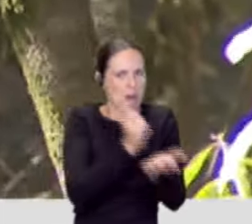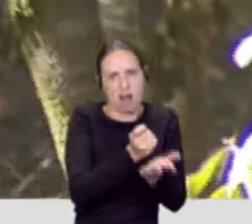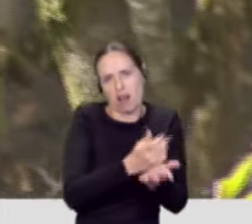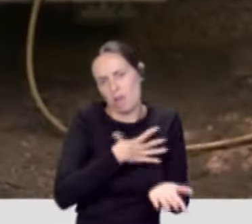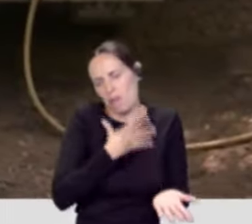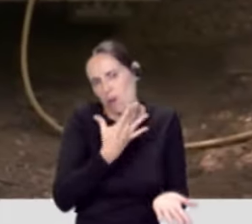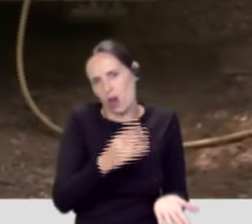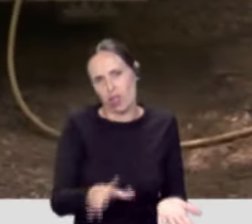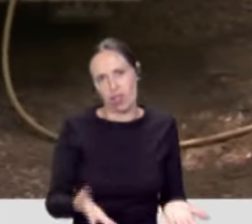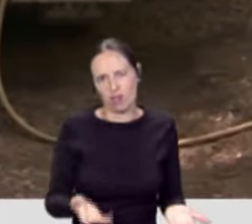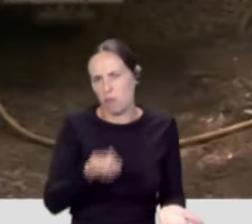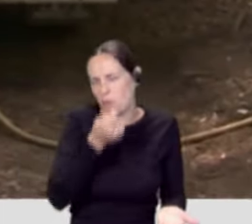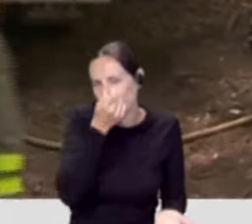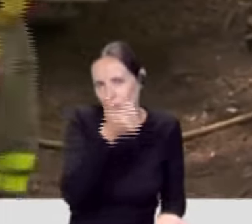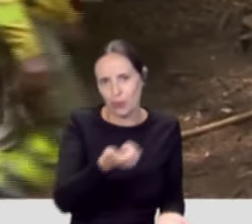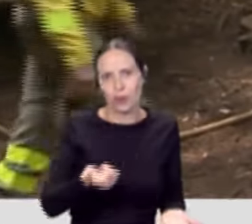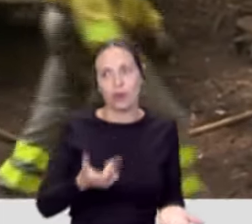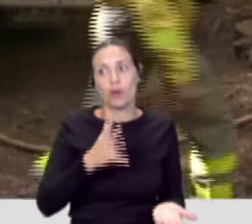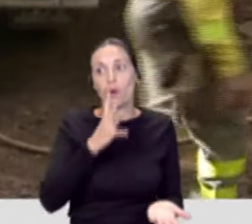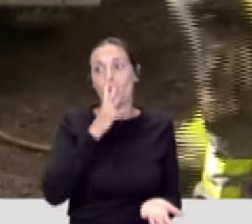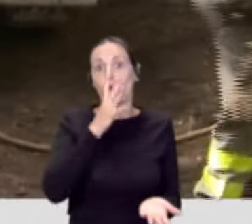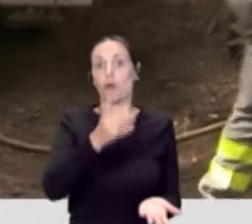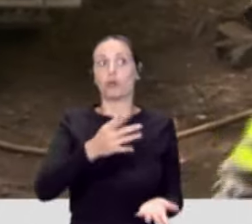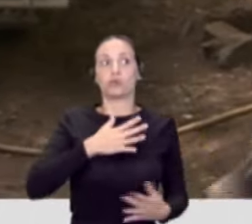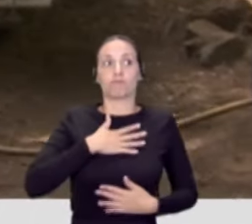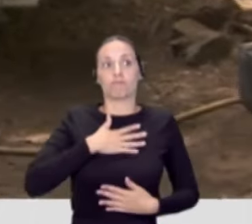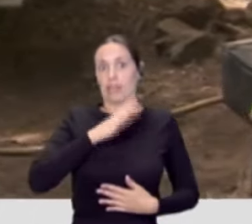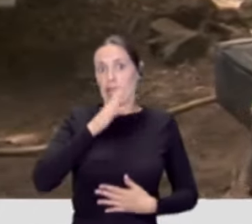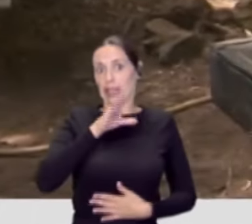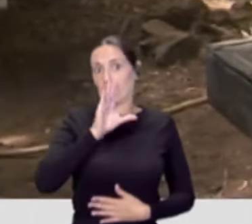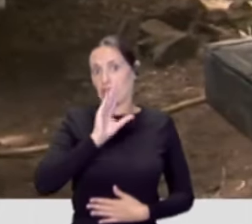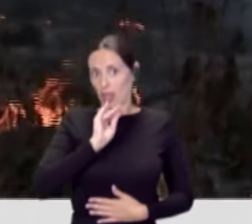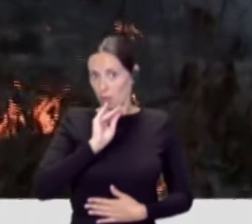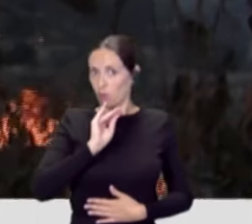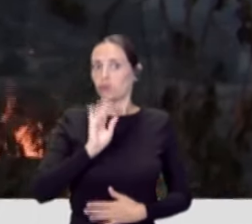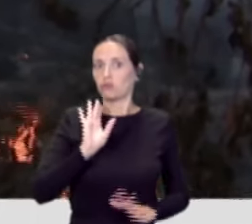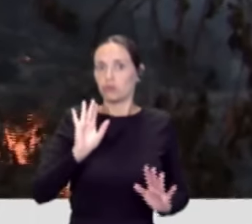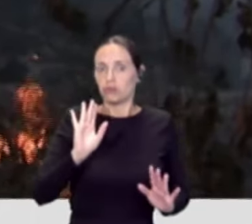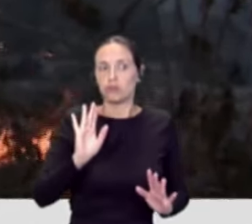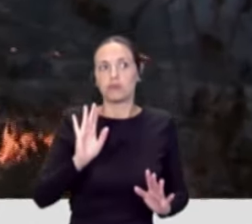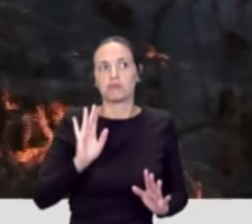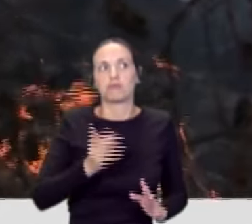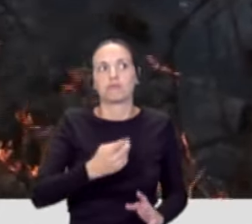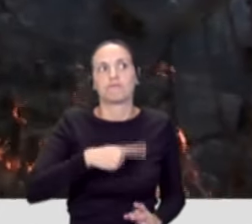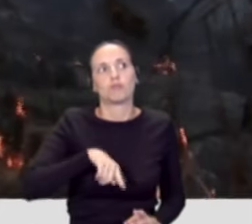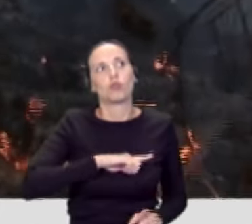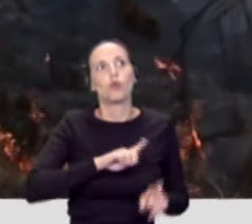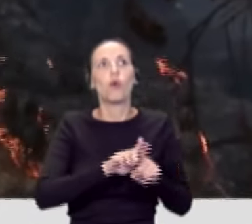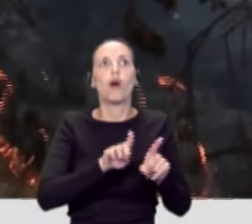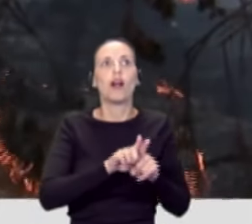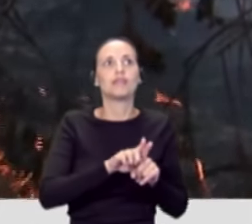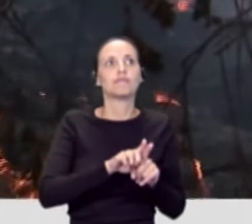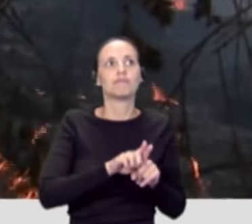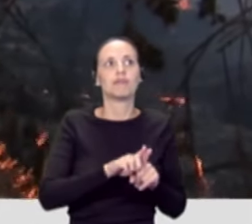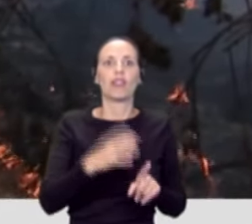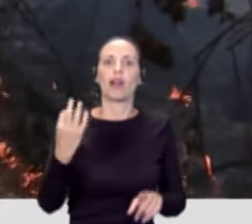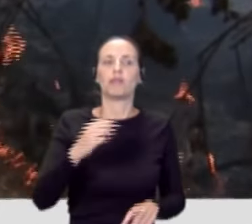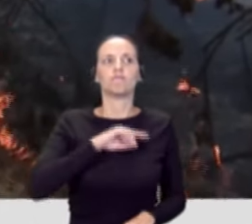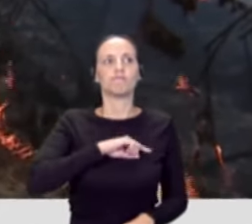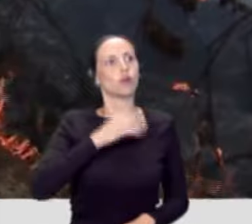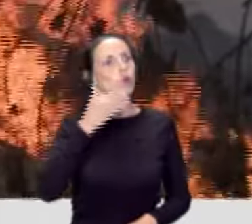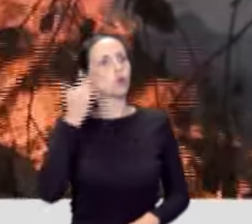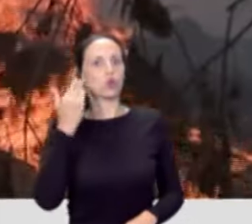eso deberíamos, entendemos nosotros, deberíamos sentirnos orgullosos de aportar soluciones